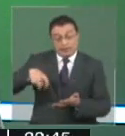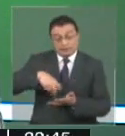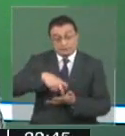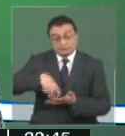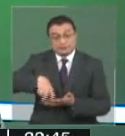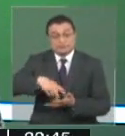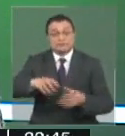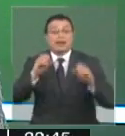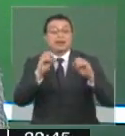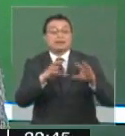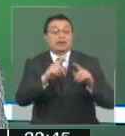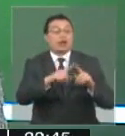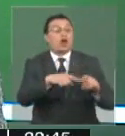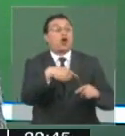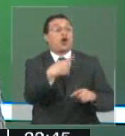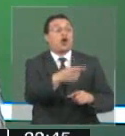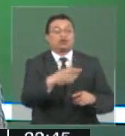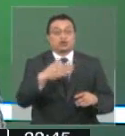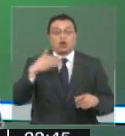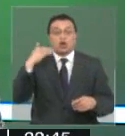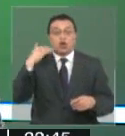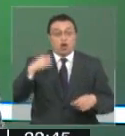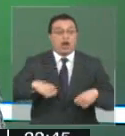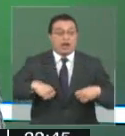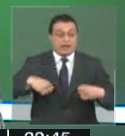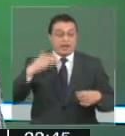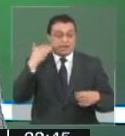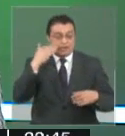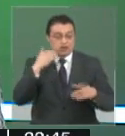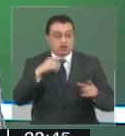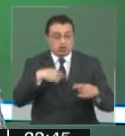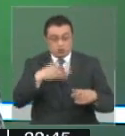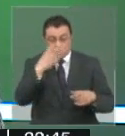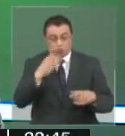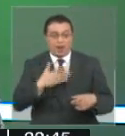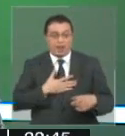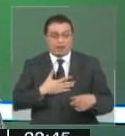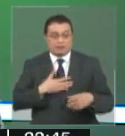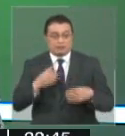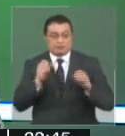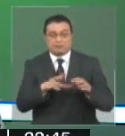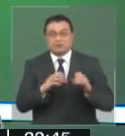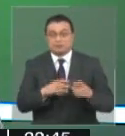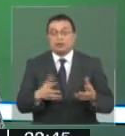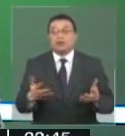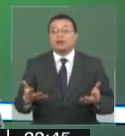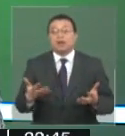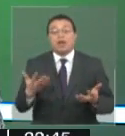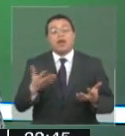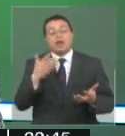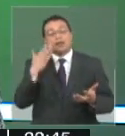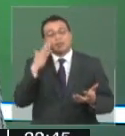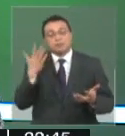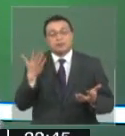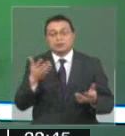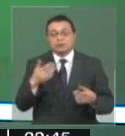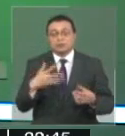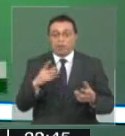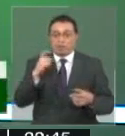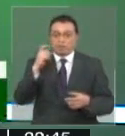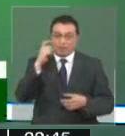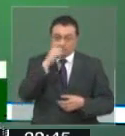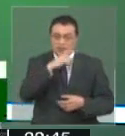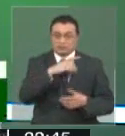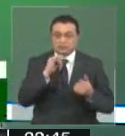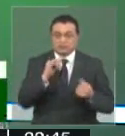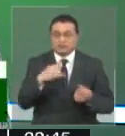a enseñarle a otro niño a esquiar de la forma que yo esquío. Ya, ¿y qué tal te fue? Fue difícil. O